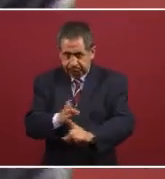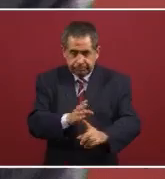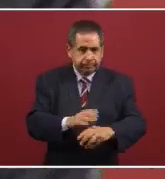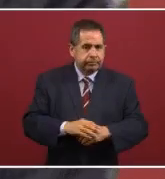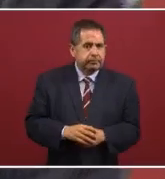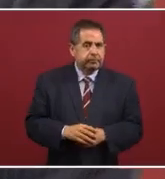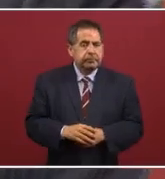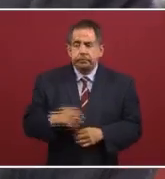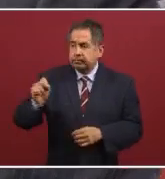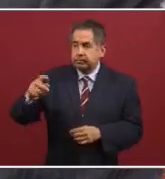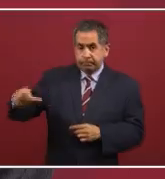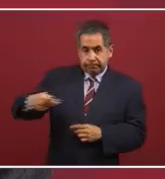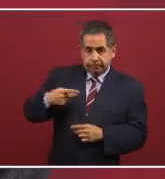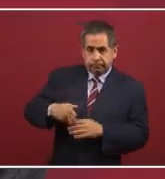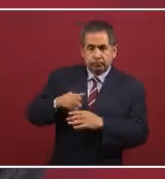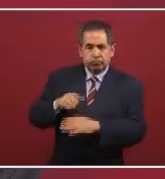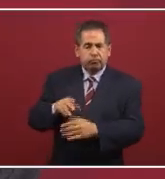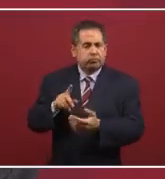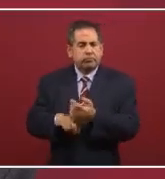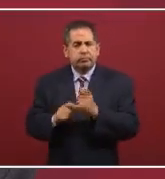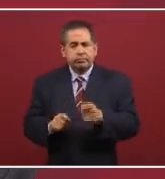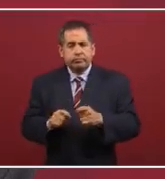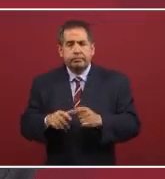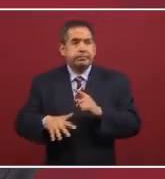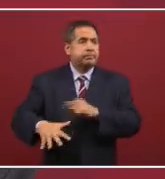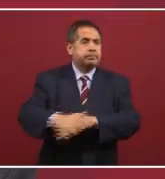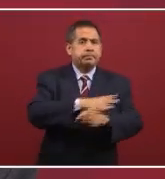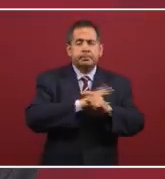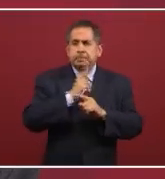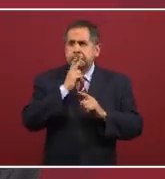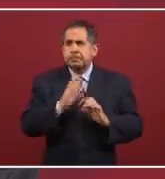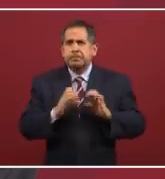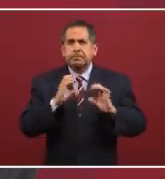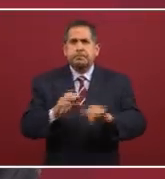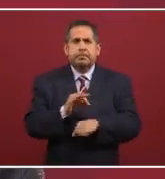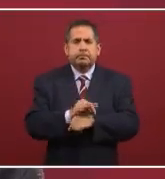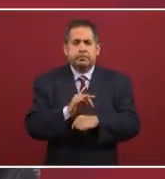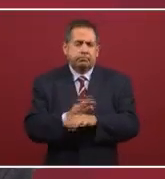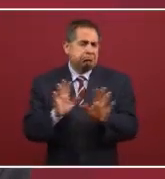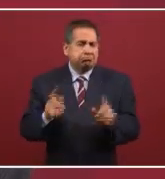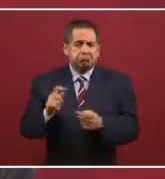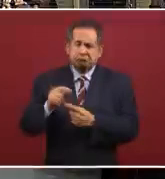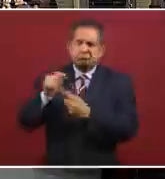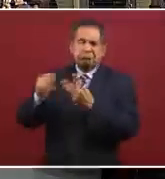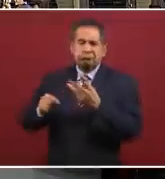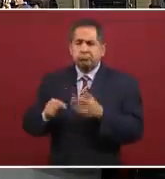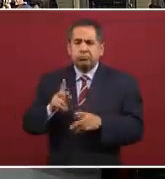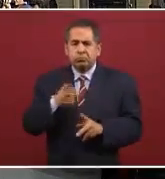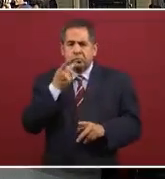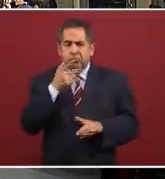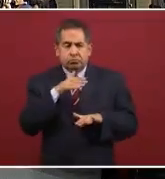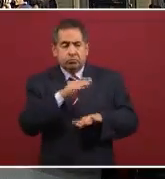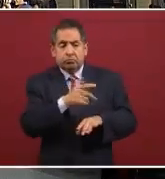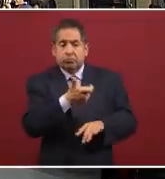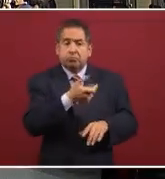la defensa y protección del medio ambiente. Fueron otros temas.